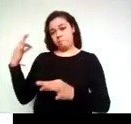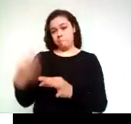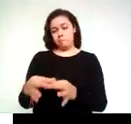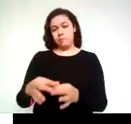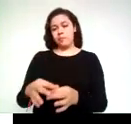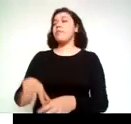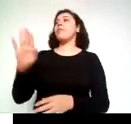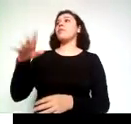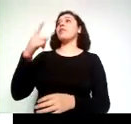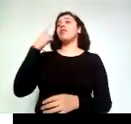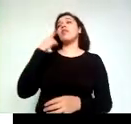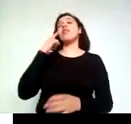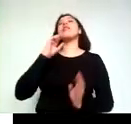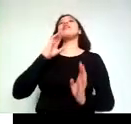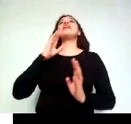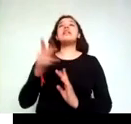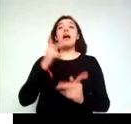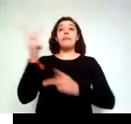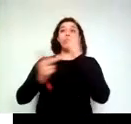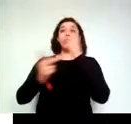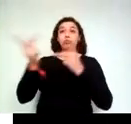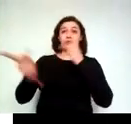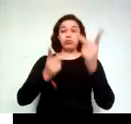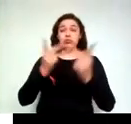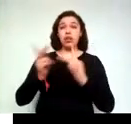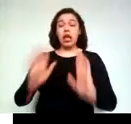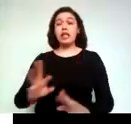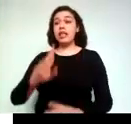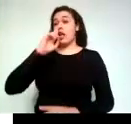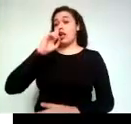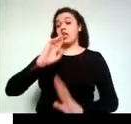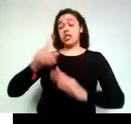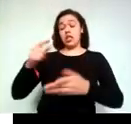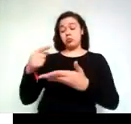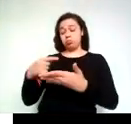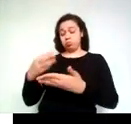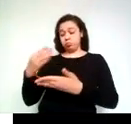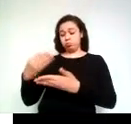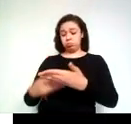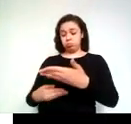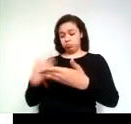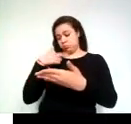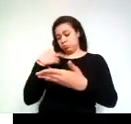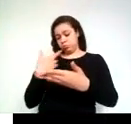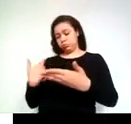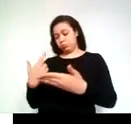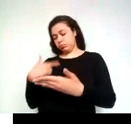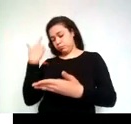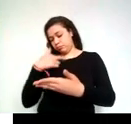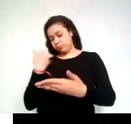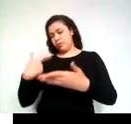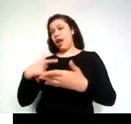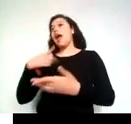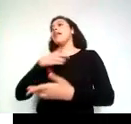cuestionarios, los resultados que tú hayas encontrado, como lo vimos en la presentación, los debes comunicar a tus